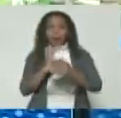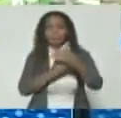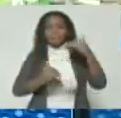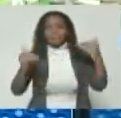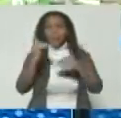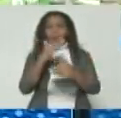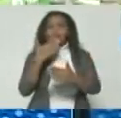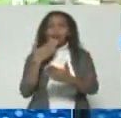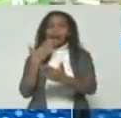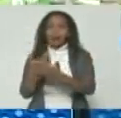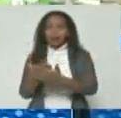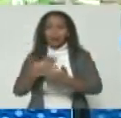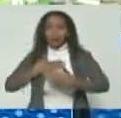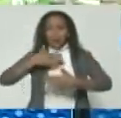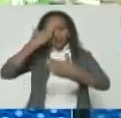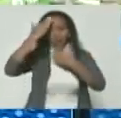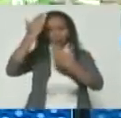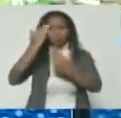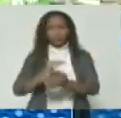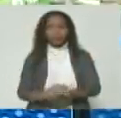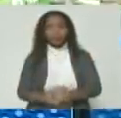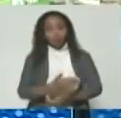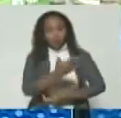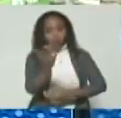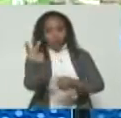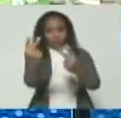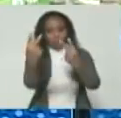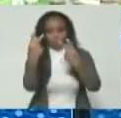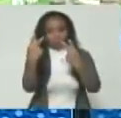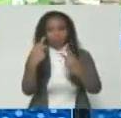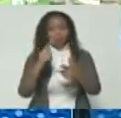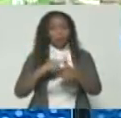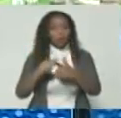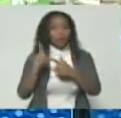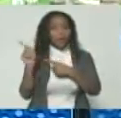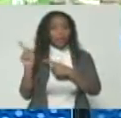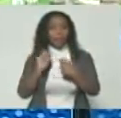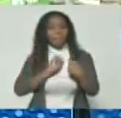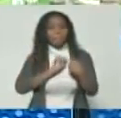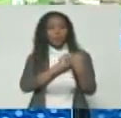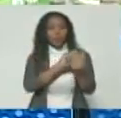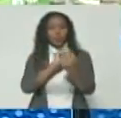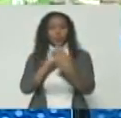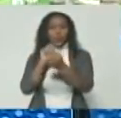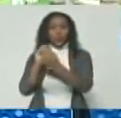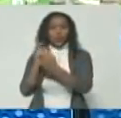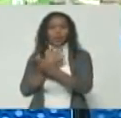Gracias. Mi saludo. Bueno, fíjense ustedes. Entonces, en ese debate del diálogo,